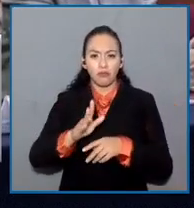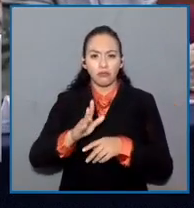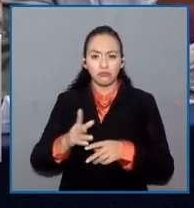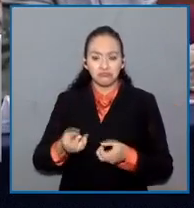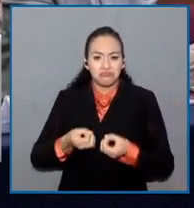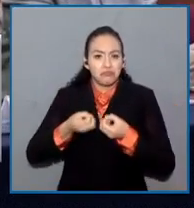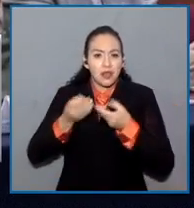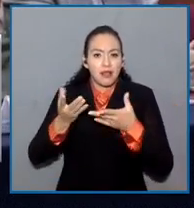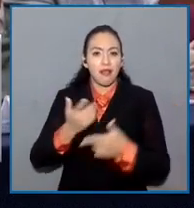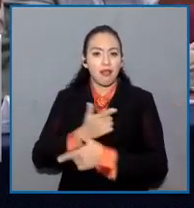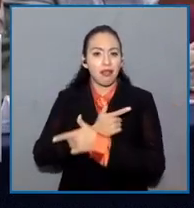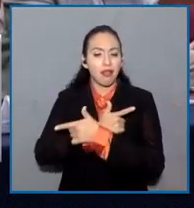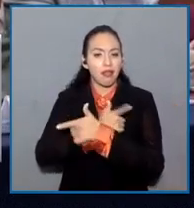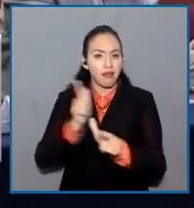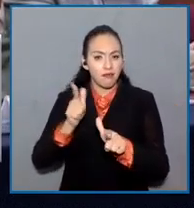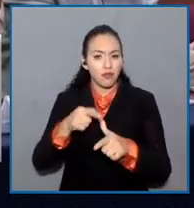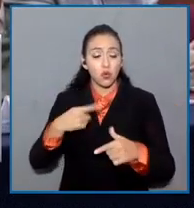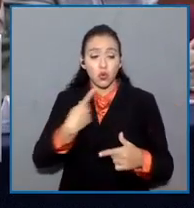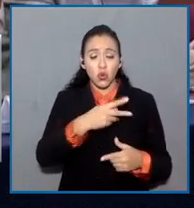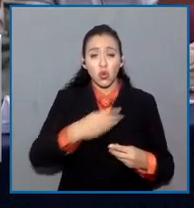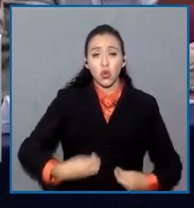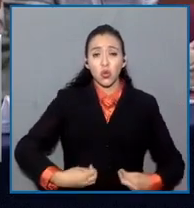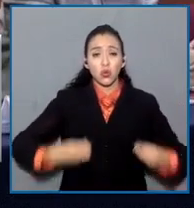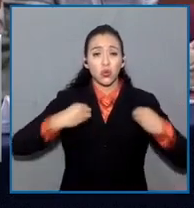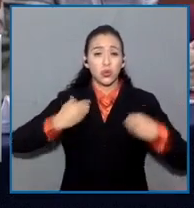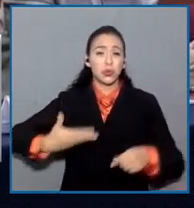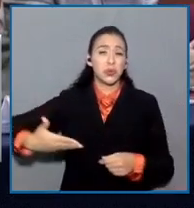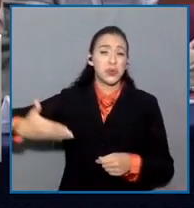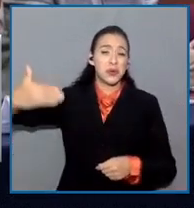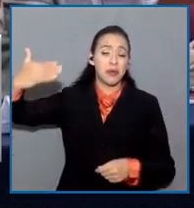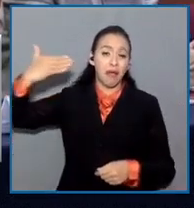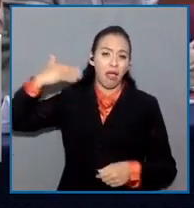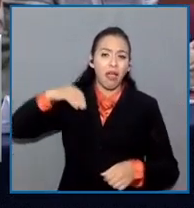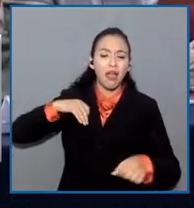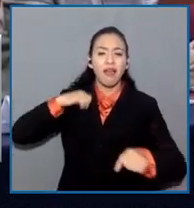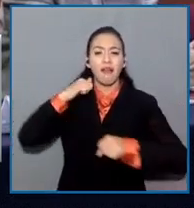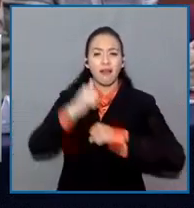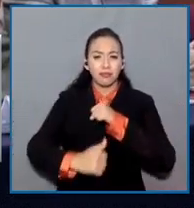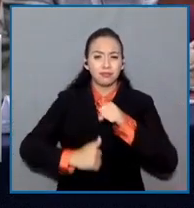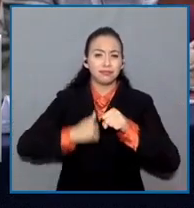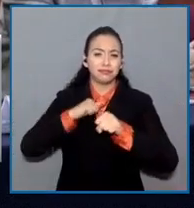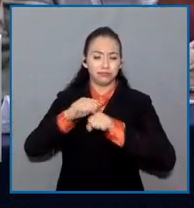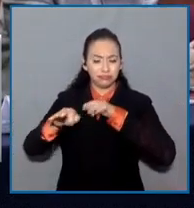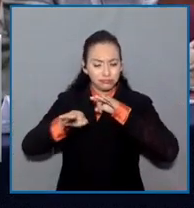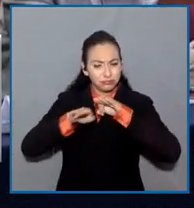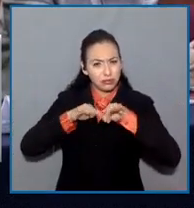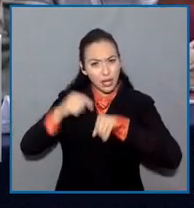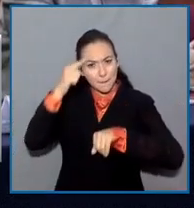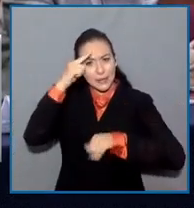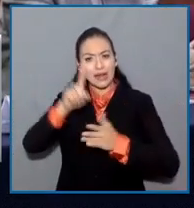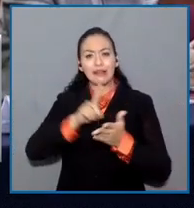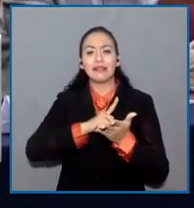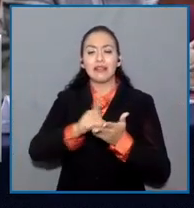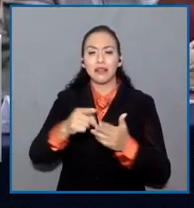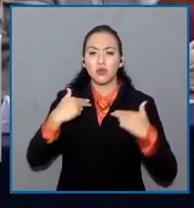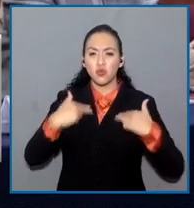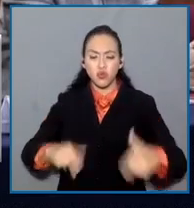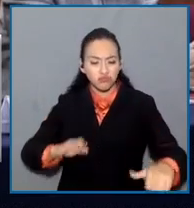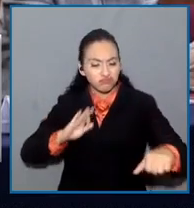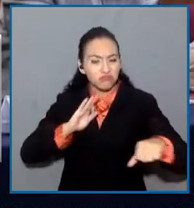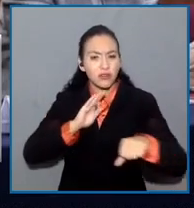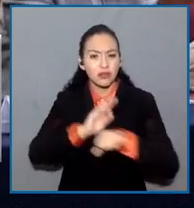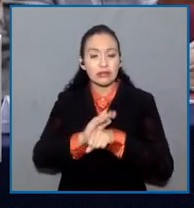a la defensa de la Constitución, a la defensa de los derechos de los demás,